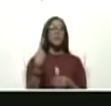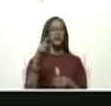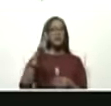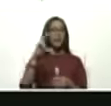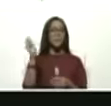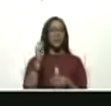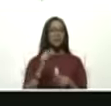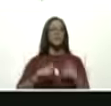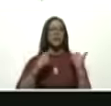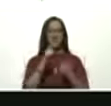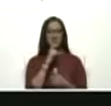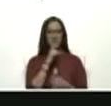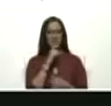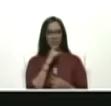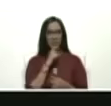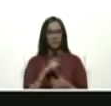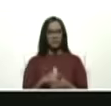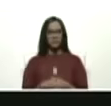más difíciles.